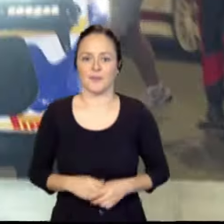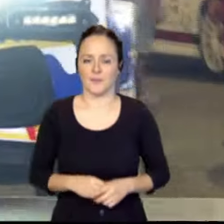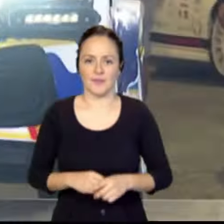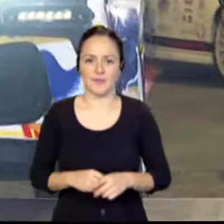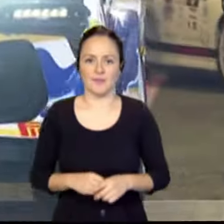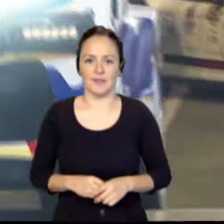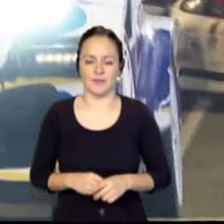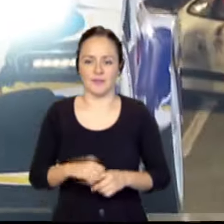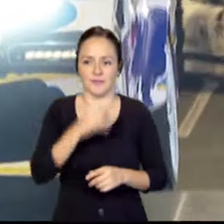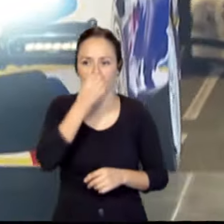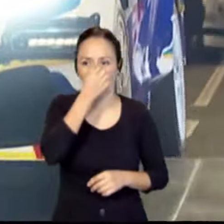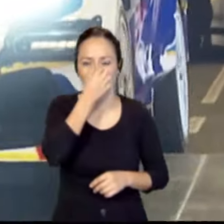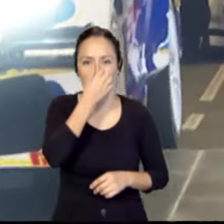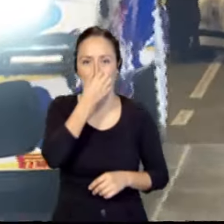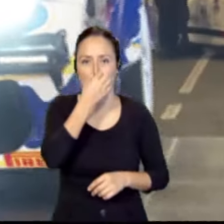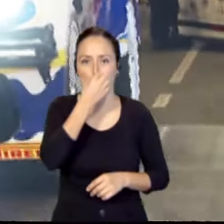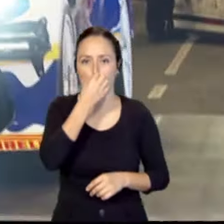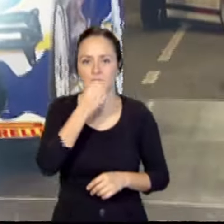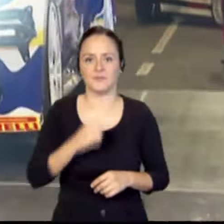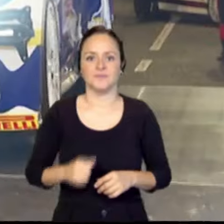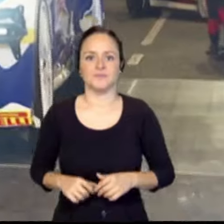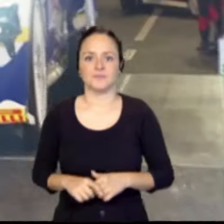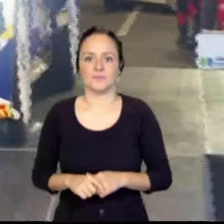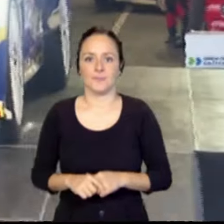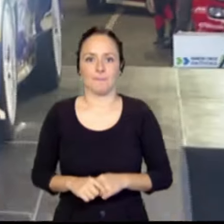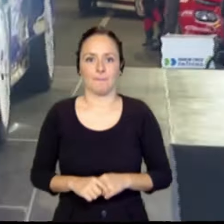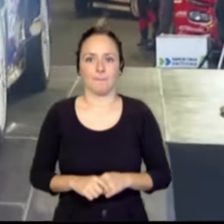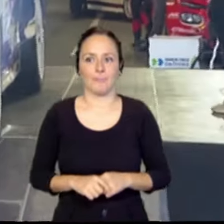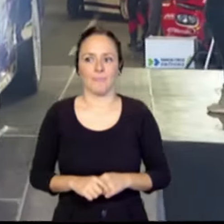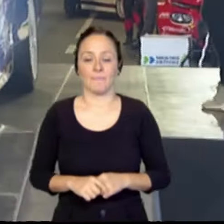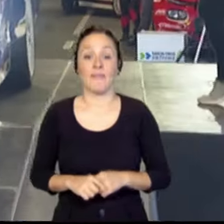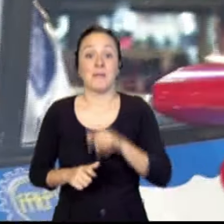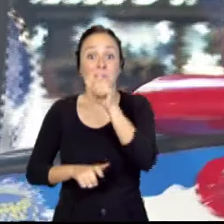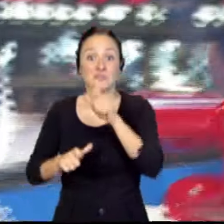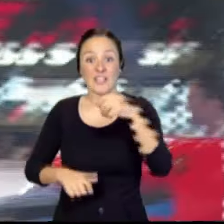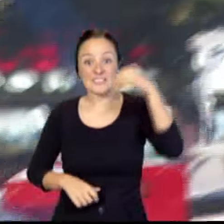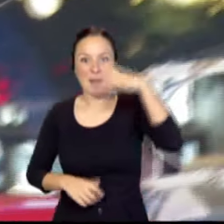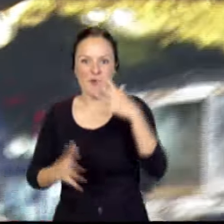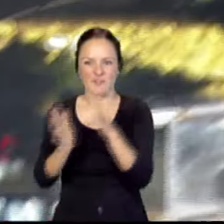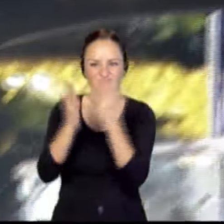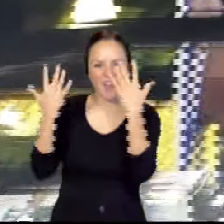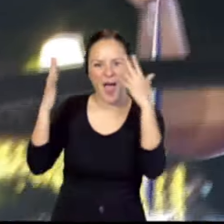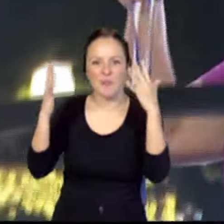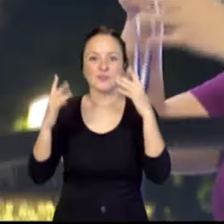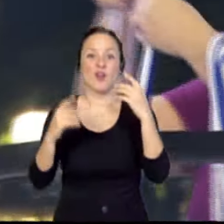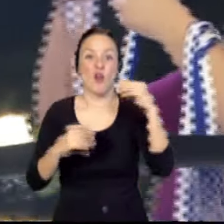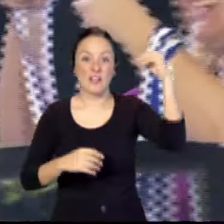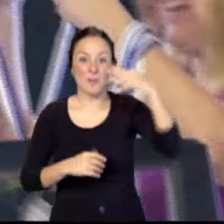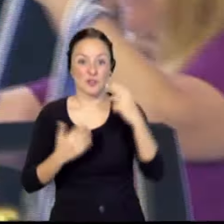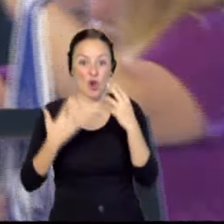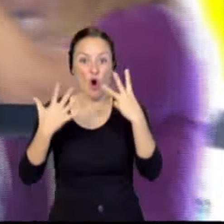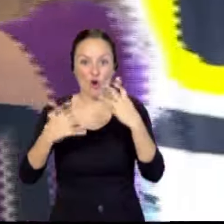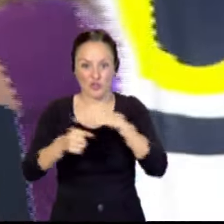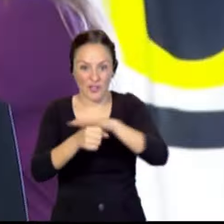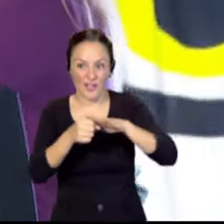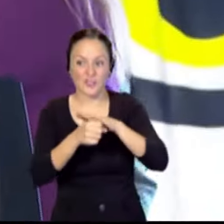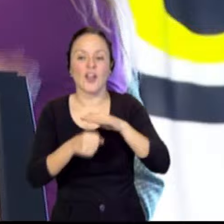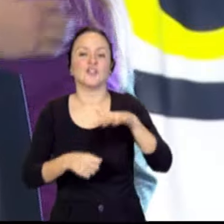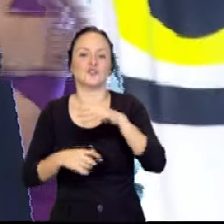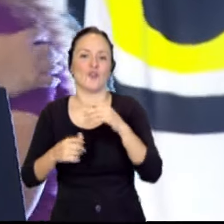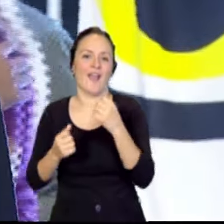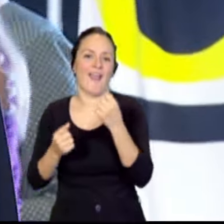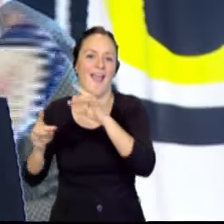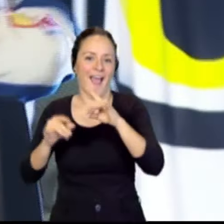reto que suene bien alto ese aplauso para nuestros campeones tras conquistar ocho campeonatos regionales de asfalto Enrique Cruz junto